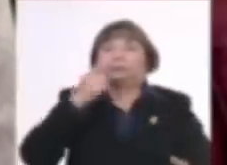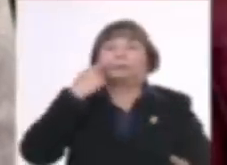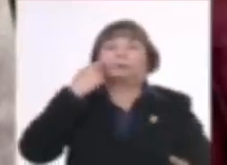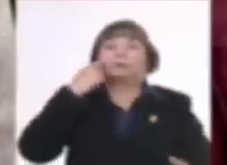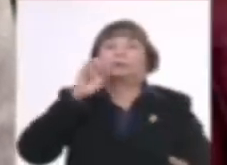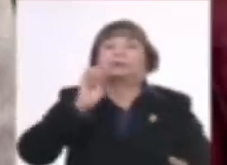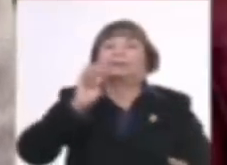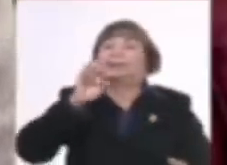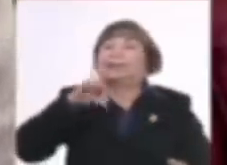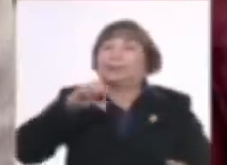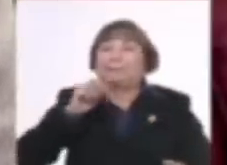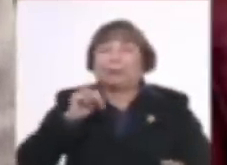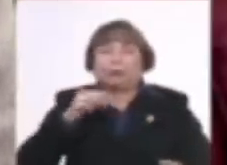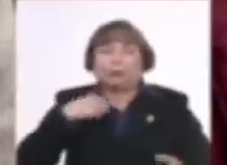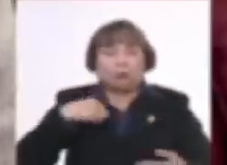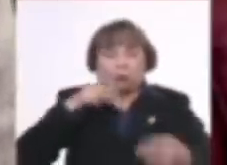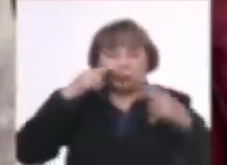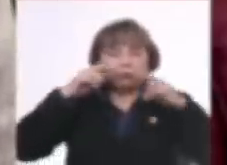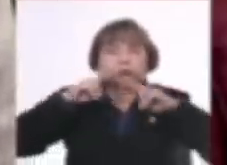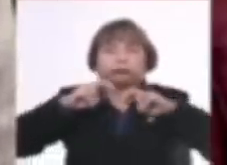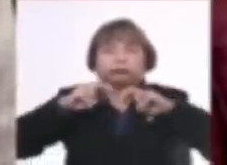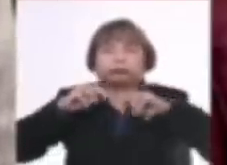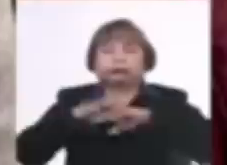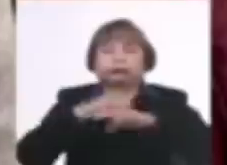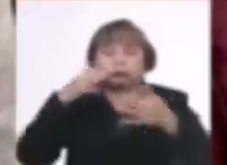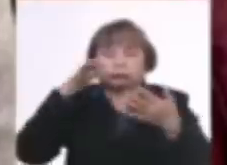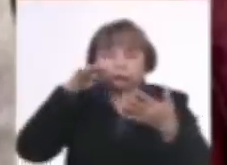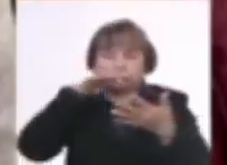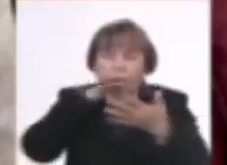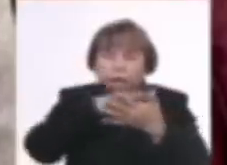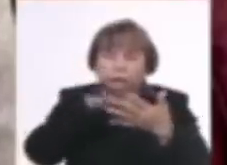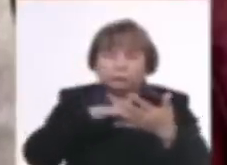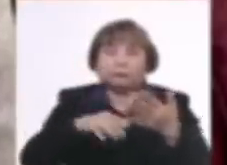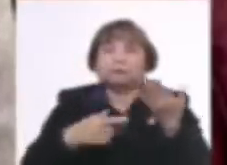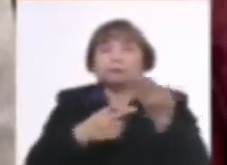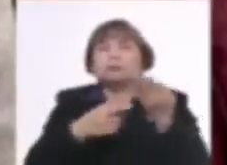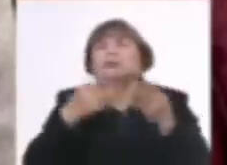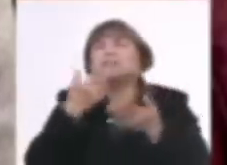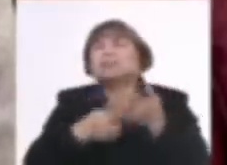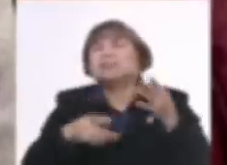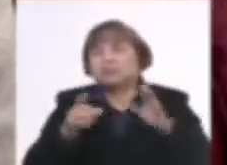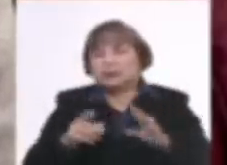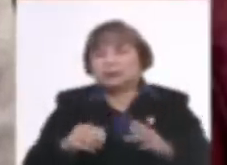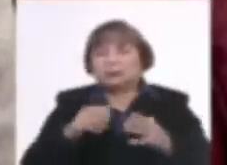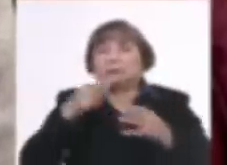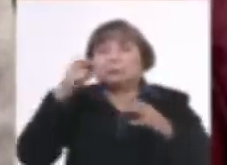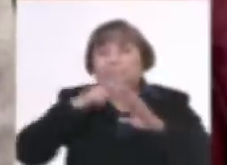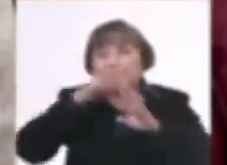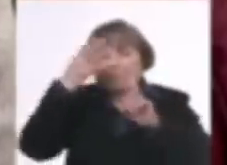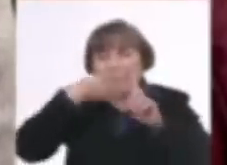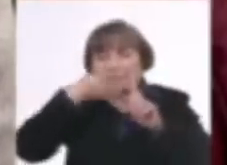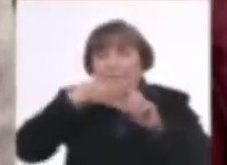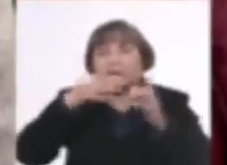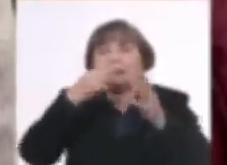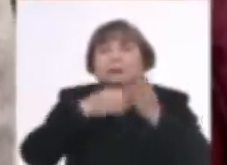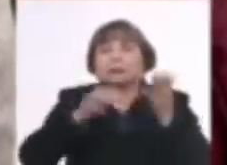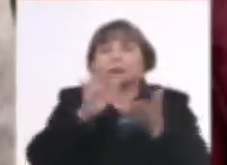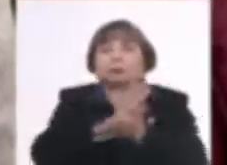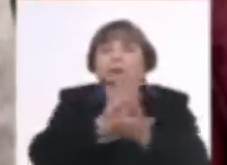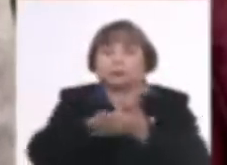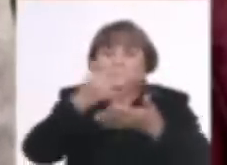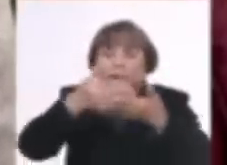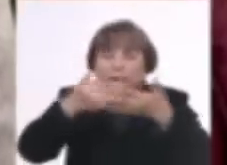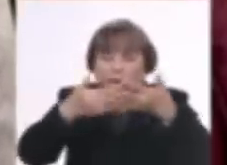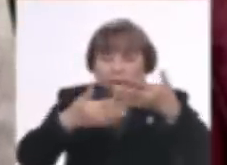Espino, nosotros revisamos el perfil técnico. ¿En qué cuenta el perfil técnico? Perfil técnico es una ficha